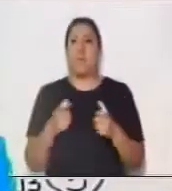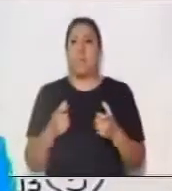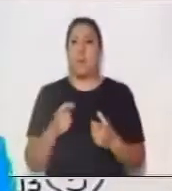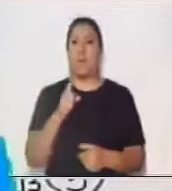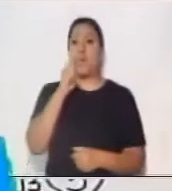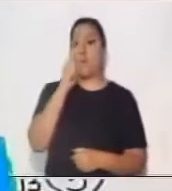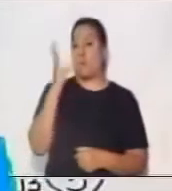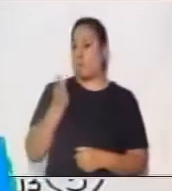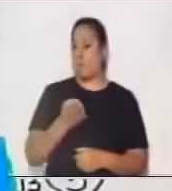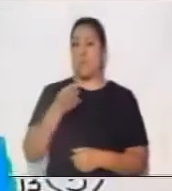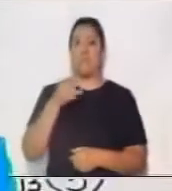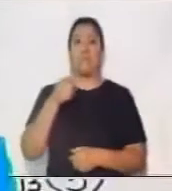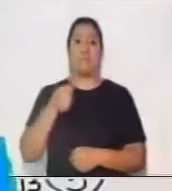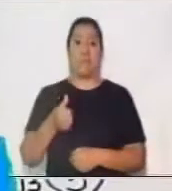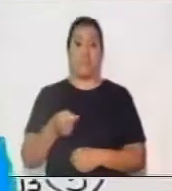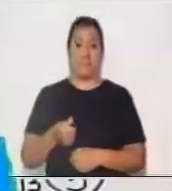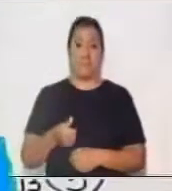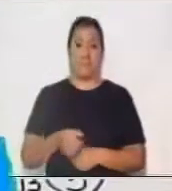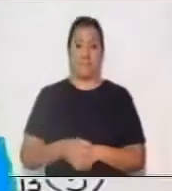Pues estoy aquí, ¿no?